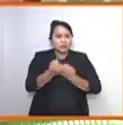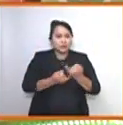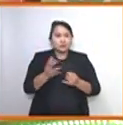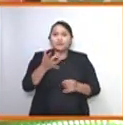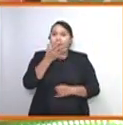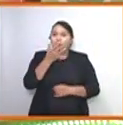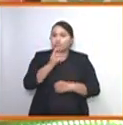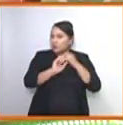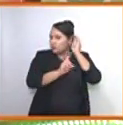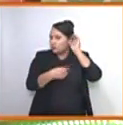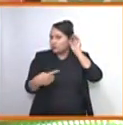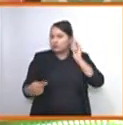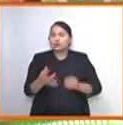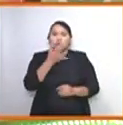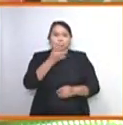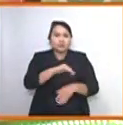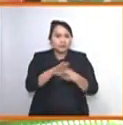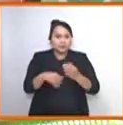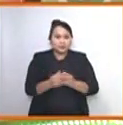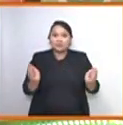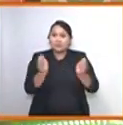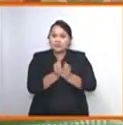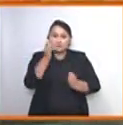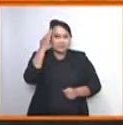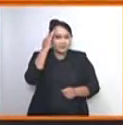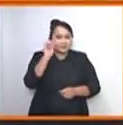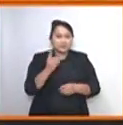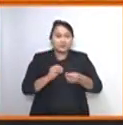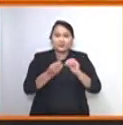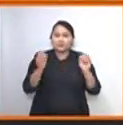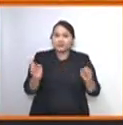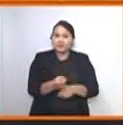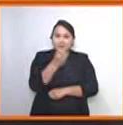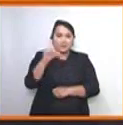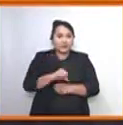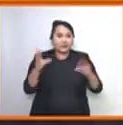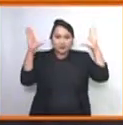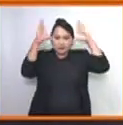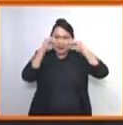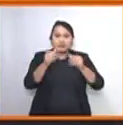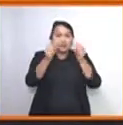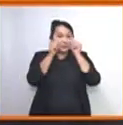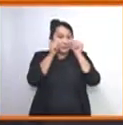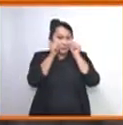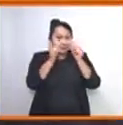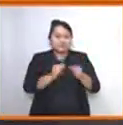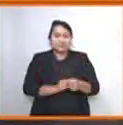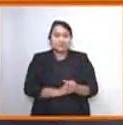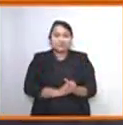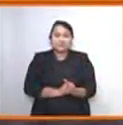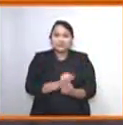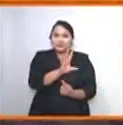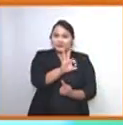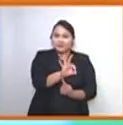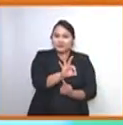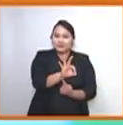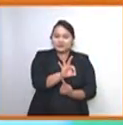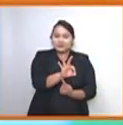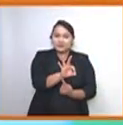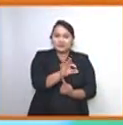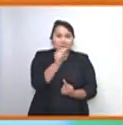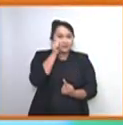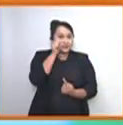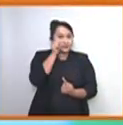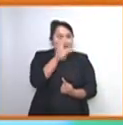la diaria. Mucha suerte, acompáñame a recibir el primer dígito para esta noche. Atentos, porque este es el 9. Segundo dígito,